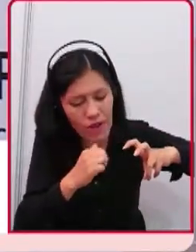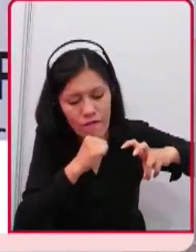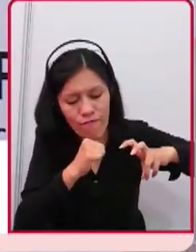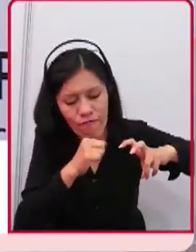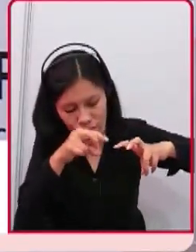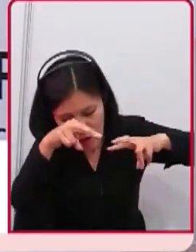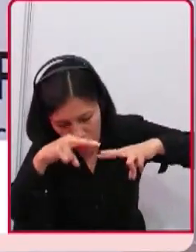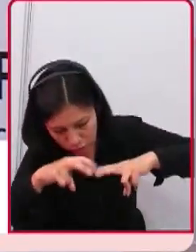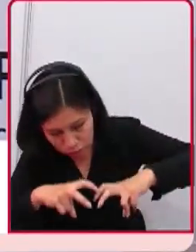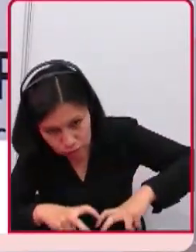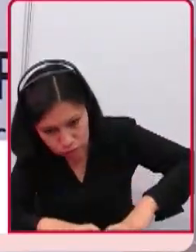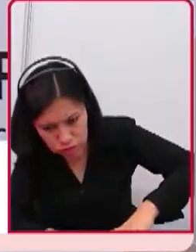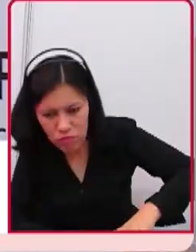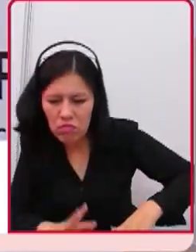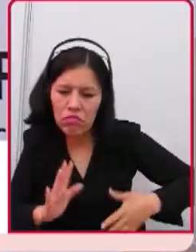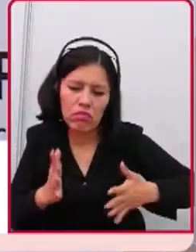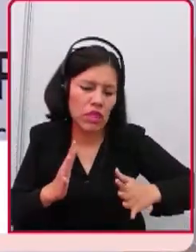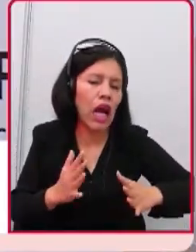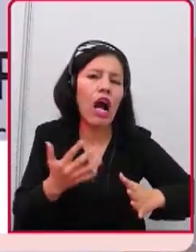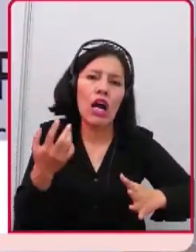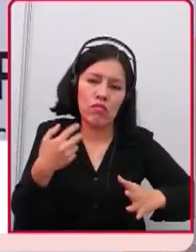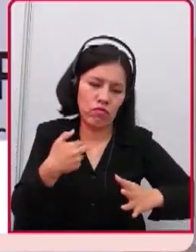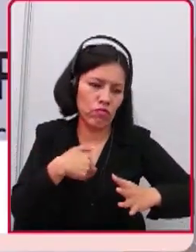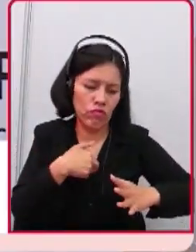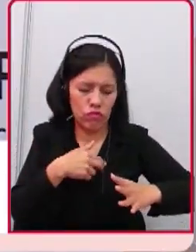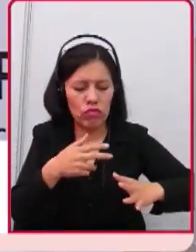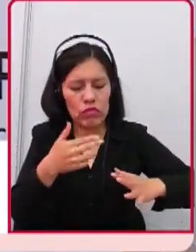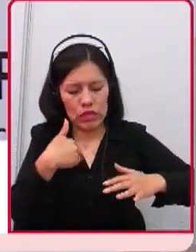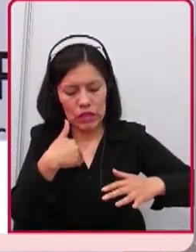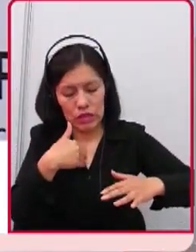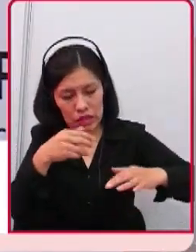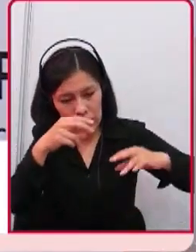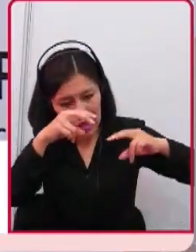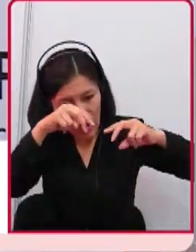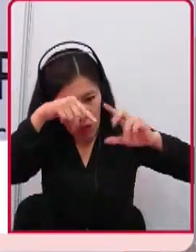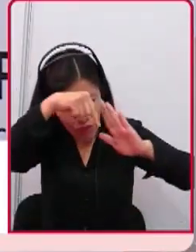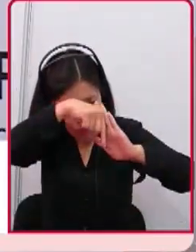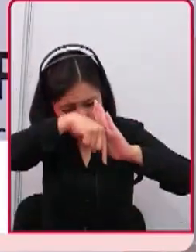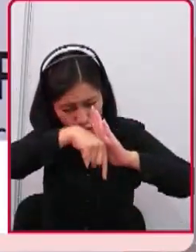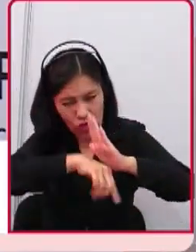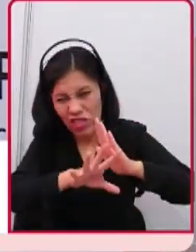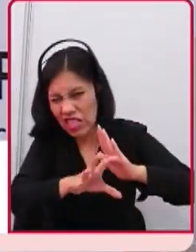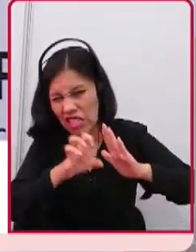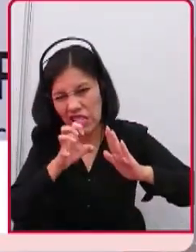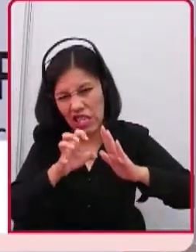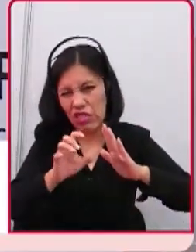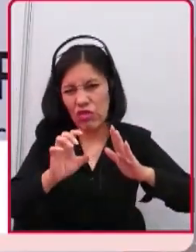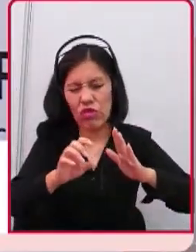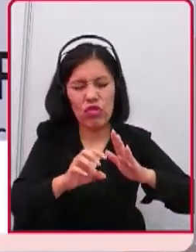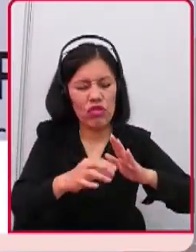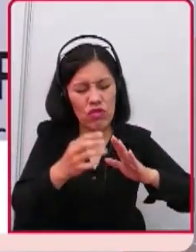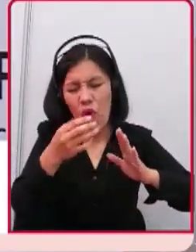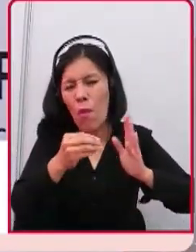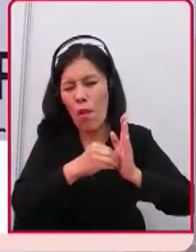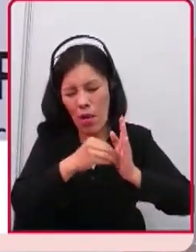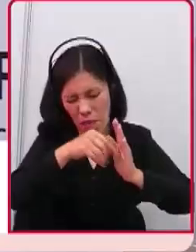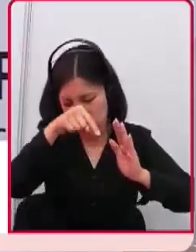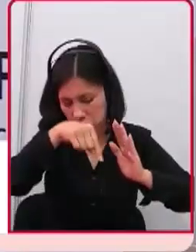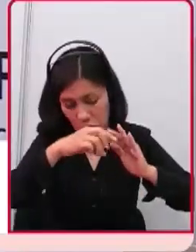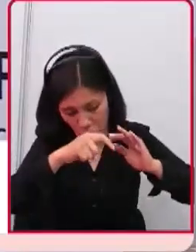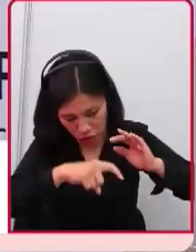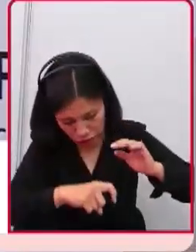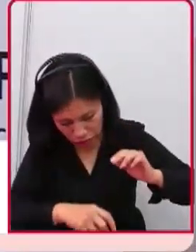al esquema son 500 o 1000 metros debajo que podría estar esta mineración, que todavía no se ha identificado con la perforación.